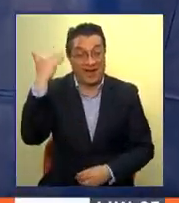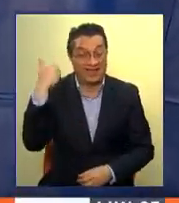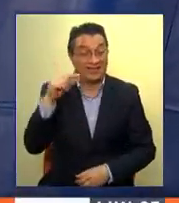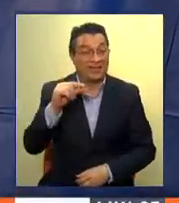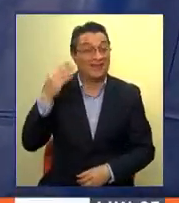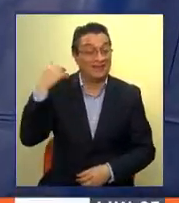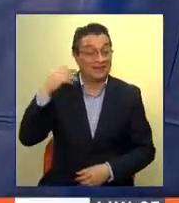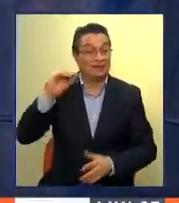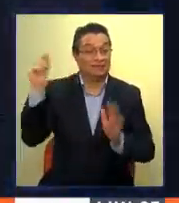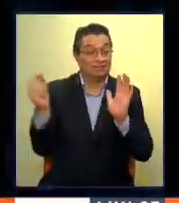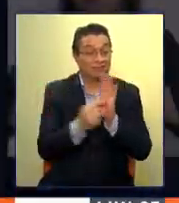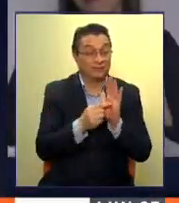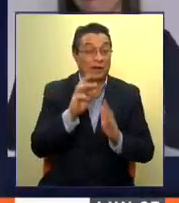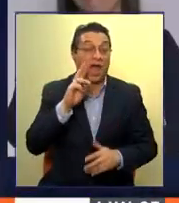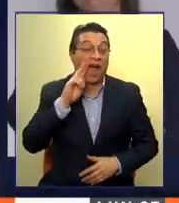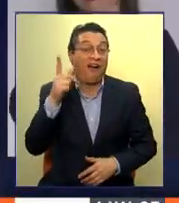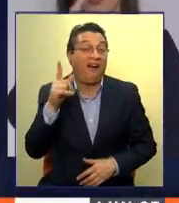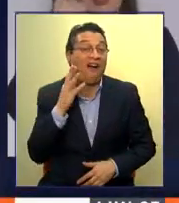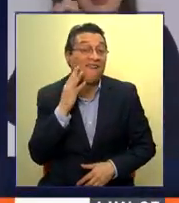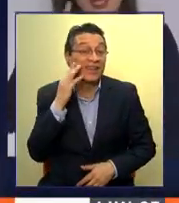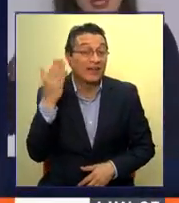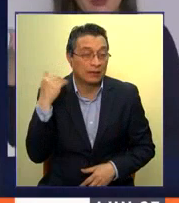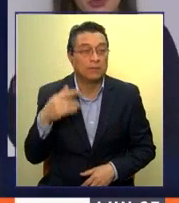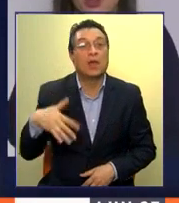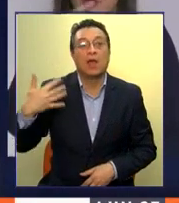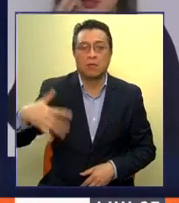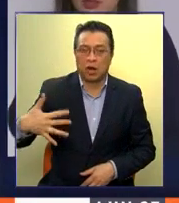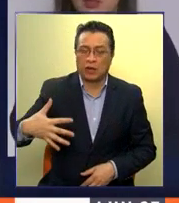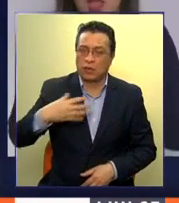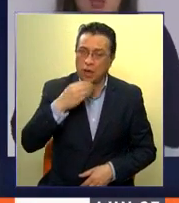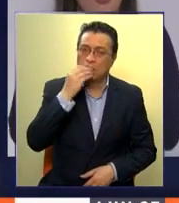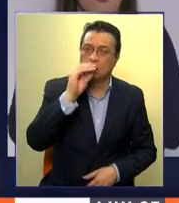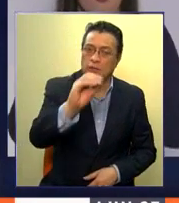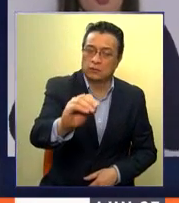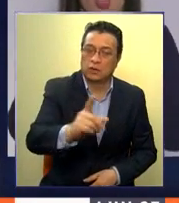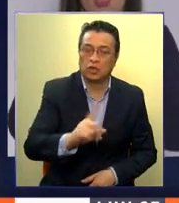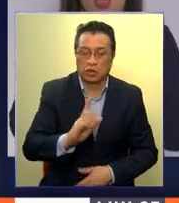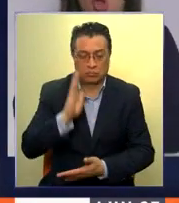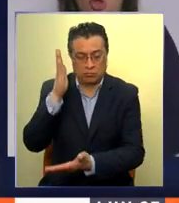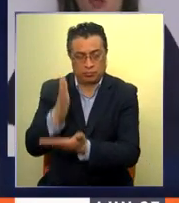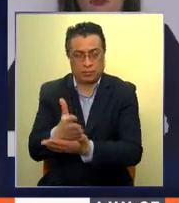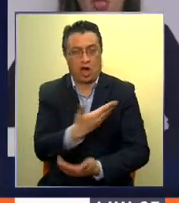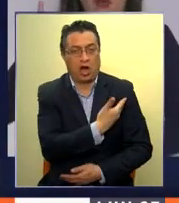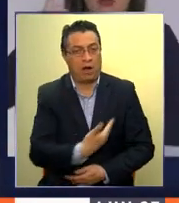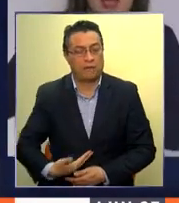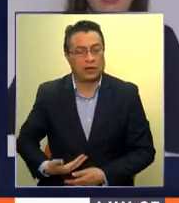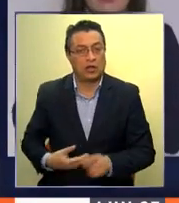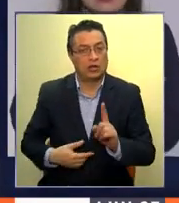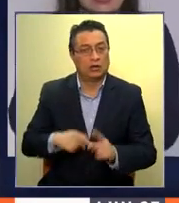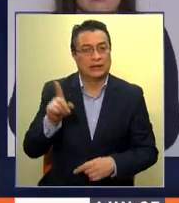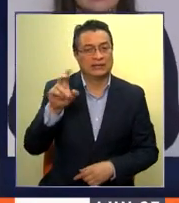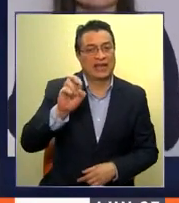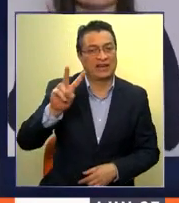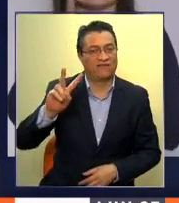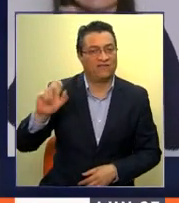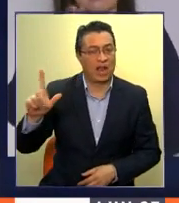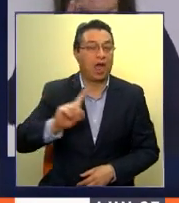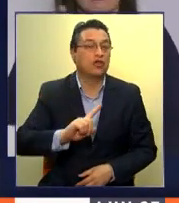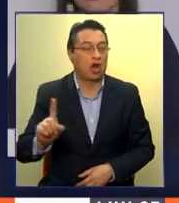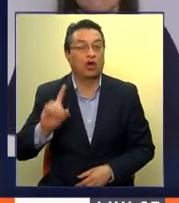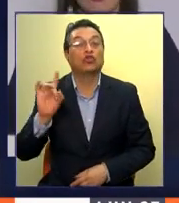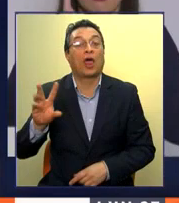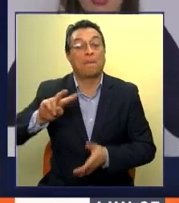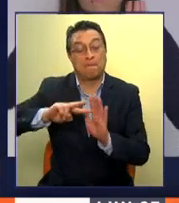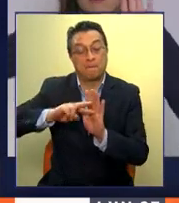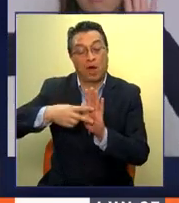agendado para abril es importante decir que algo que no puede decidir ni el gobierno ni es el pp tiene que haber una modificación constitucional